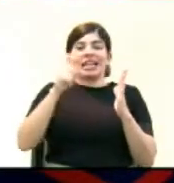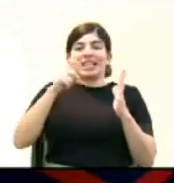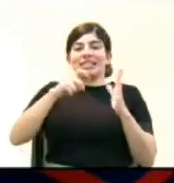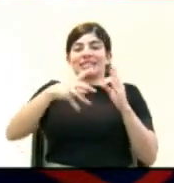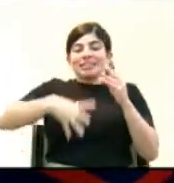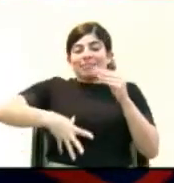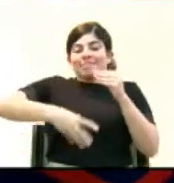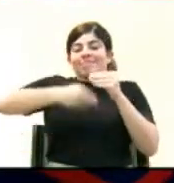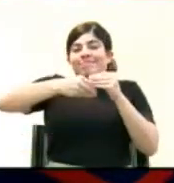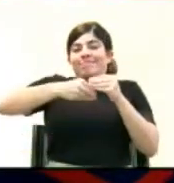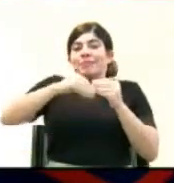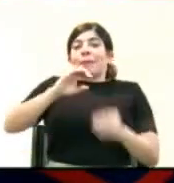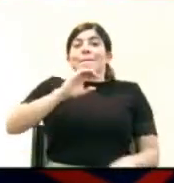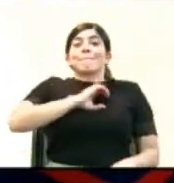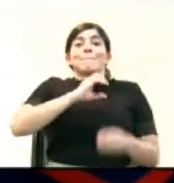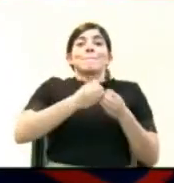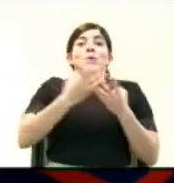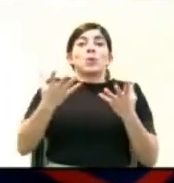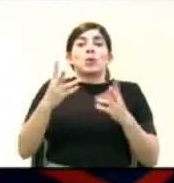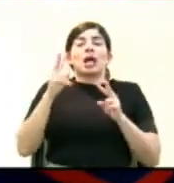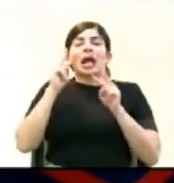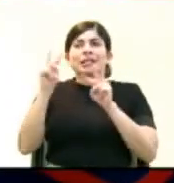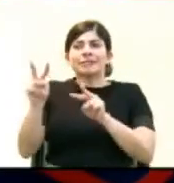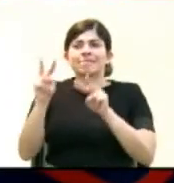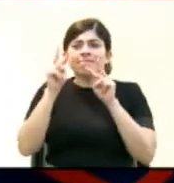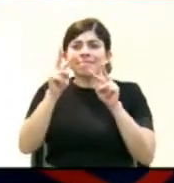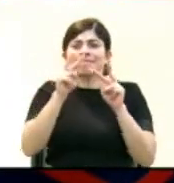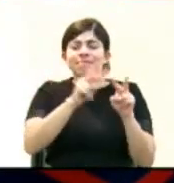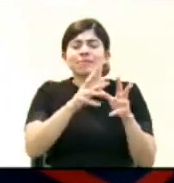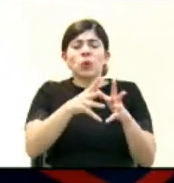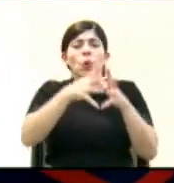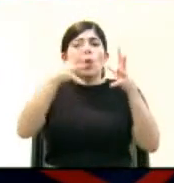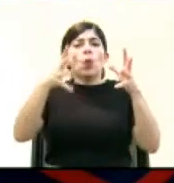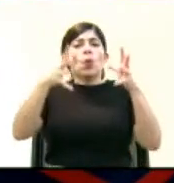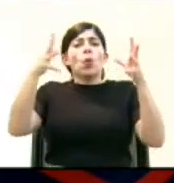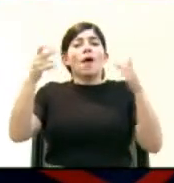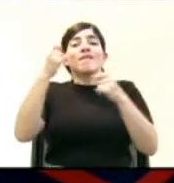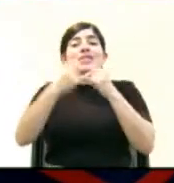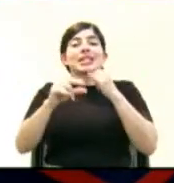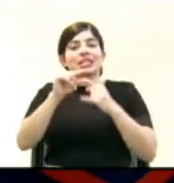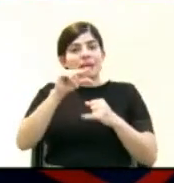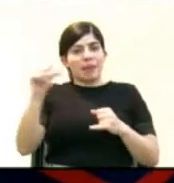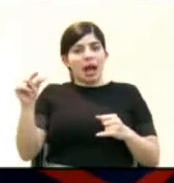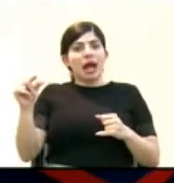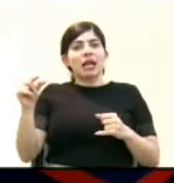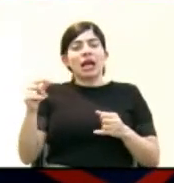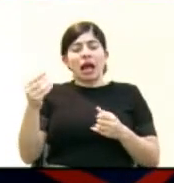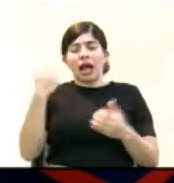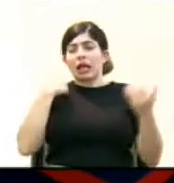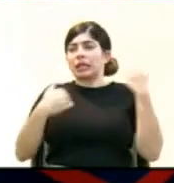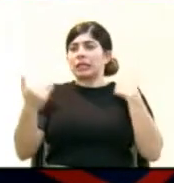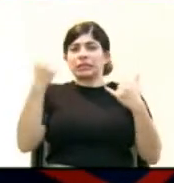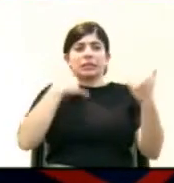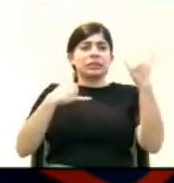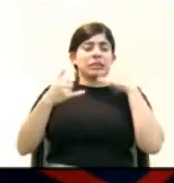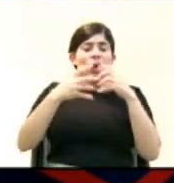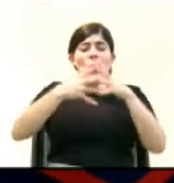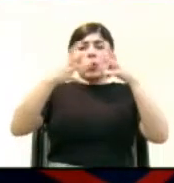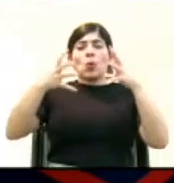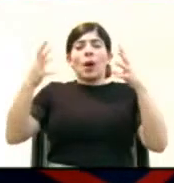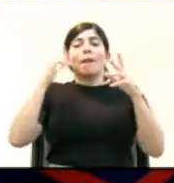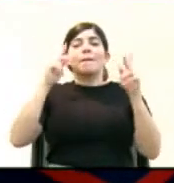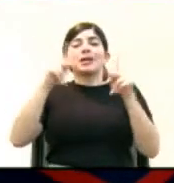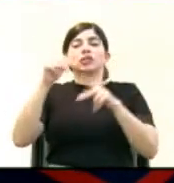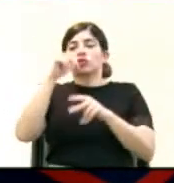que Fuerza Pública ha venido observando un incremento nuevamente los fines de semana de reportes por incumplimiento de